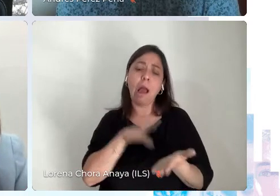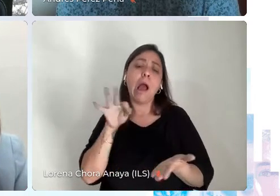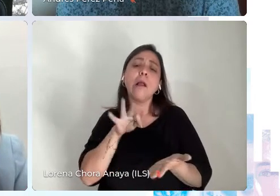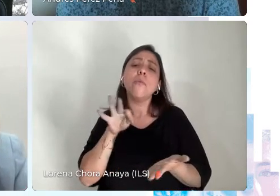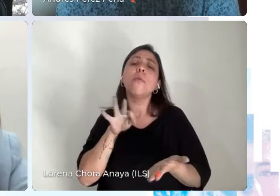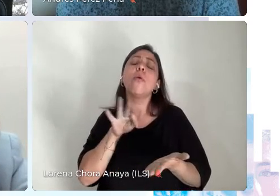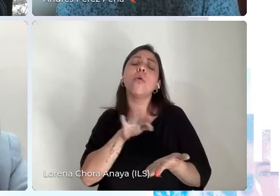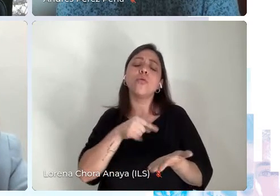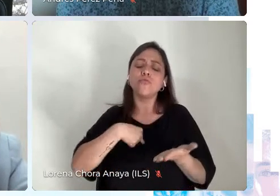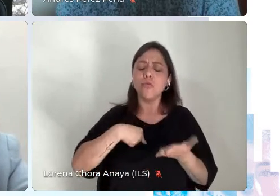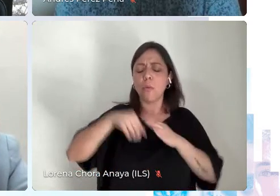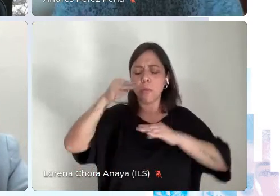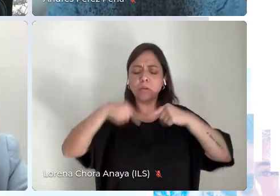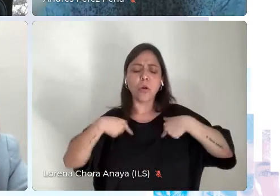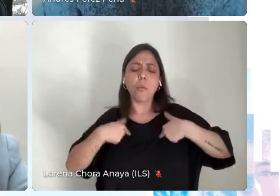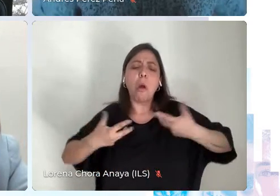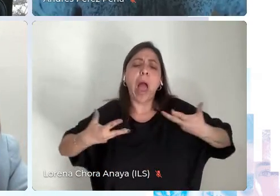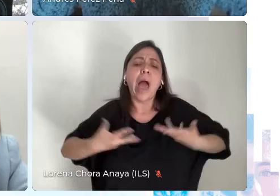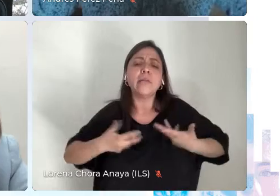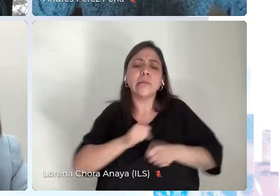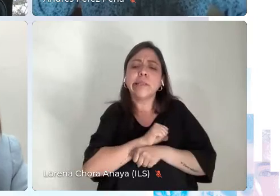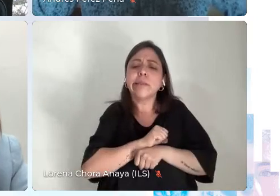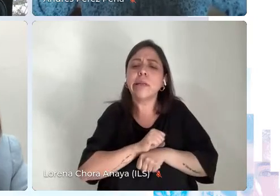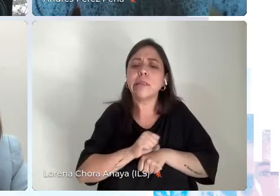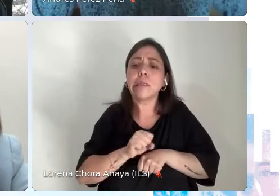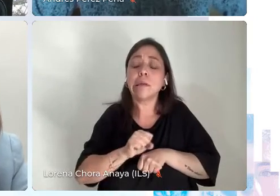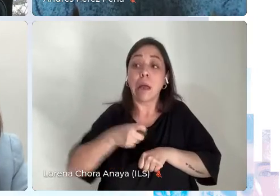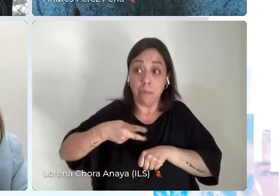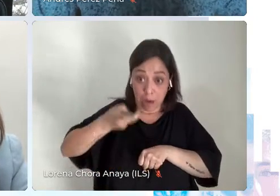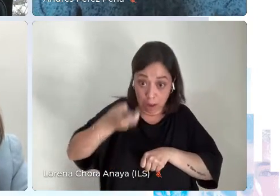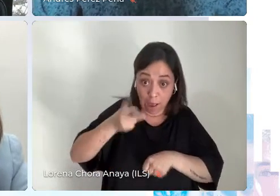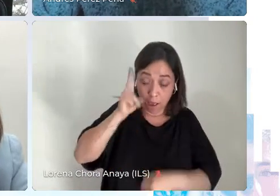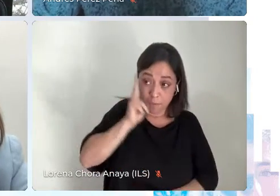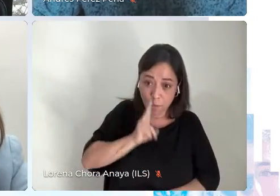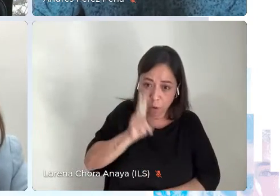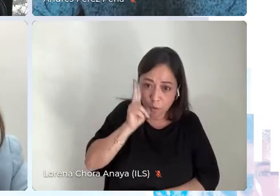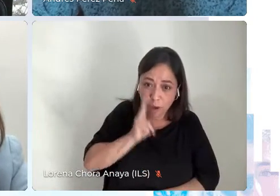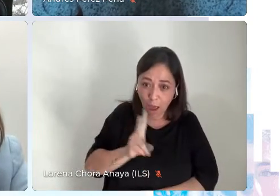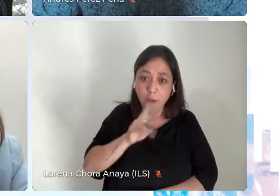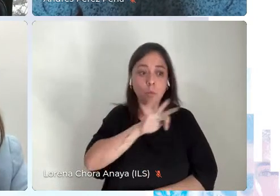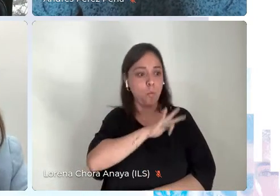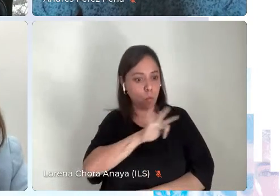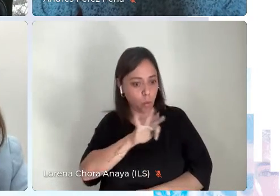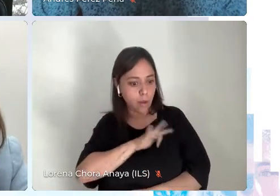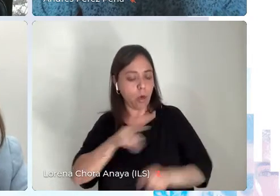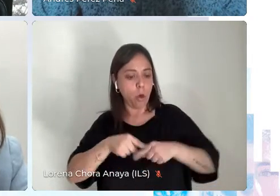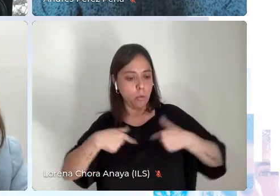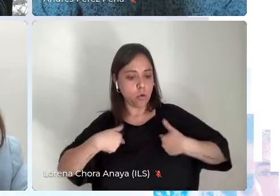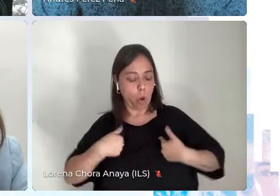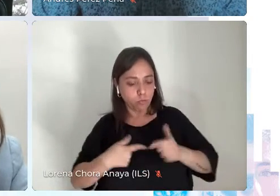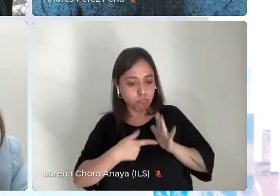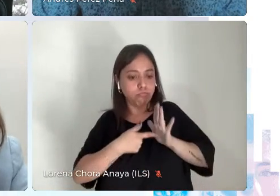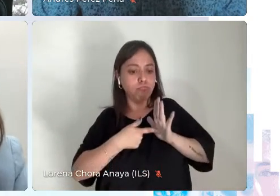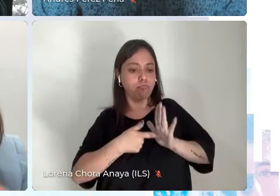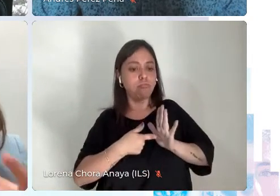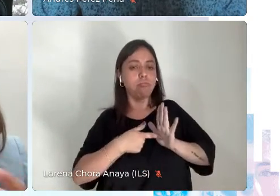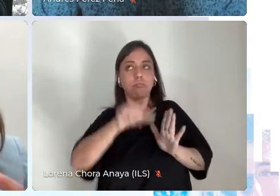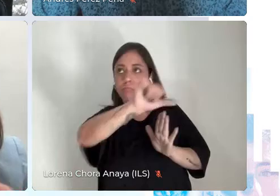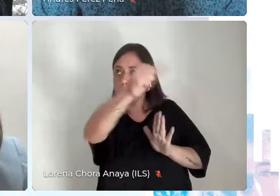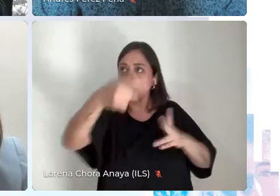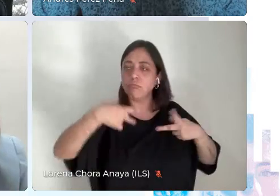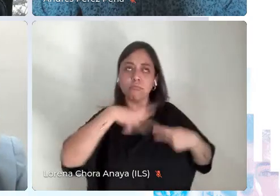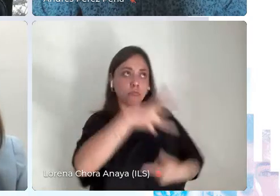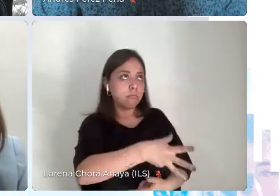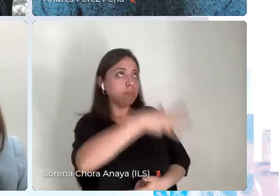chiquititas, pero con ese chiquitito tenemos la posibilidad de probar, de validar, de demostrar, de inspirar, para entonces posteriormente poder